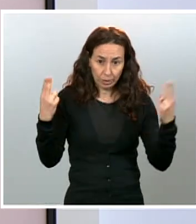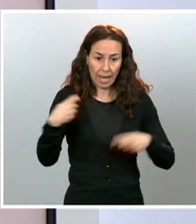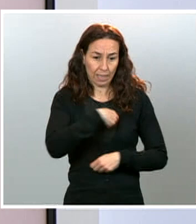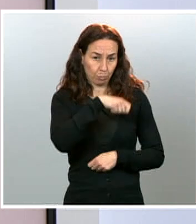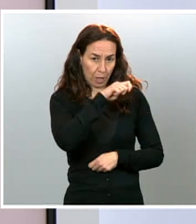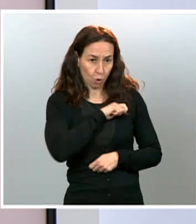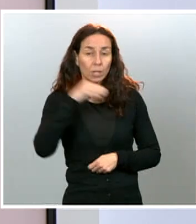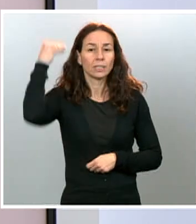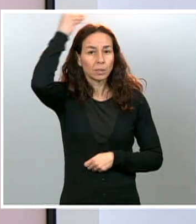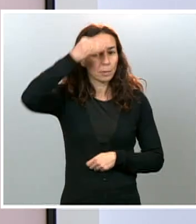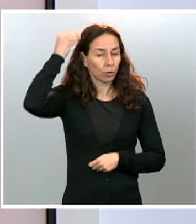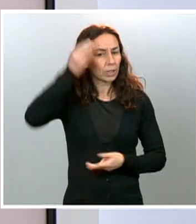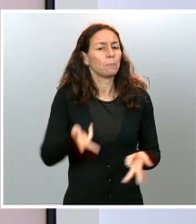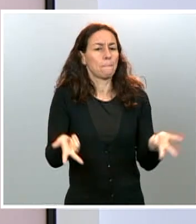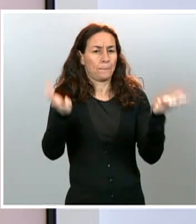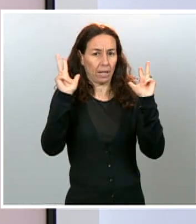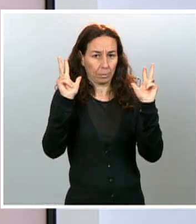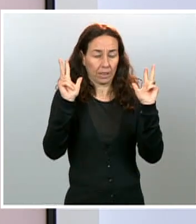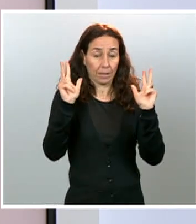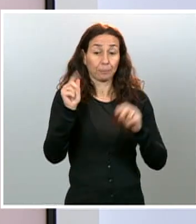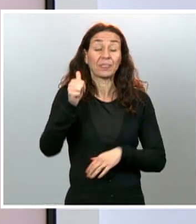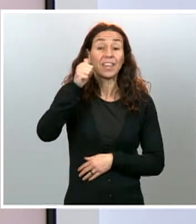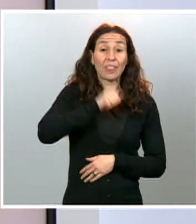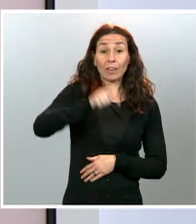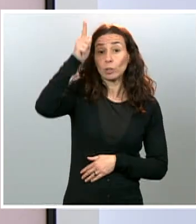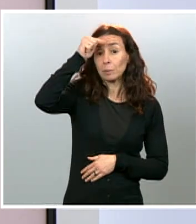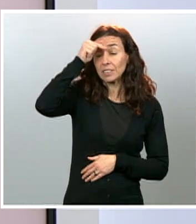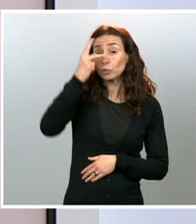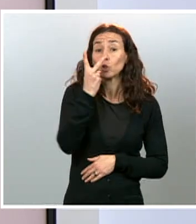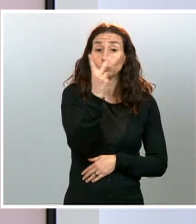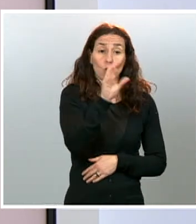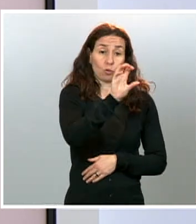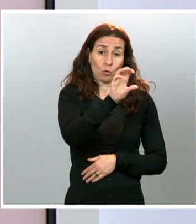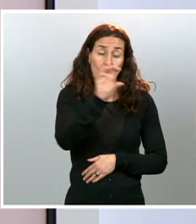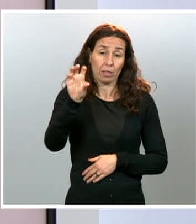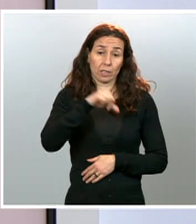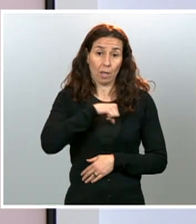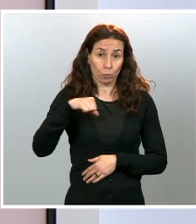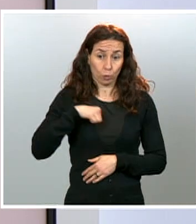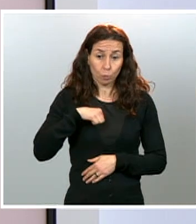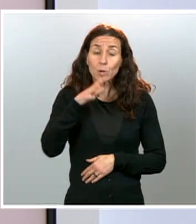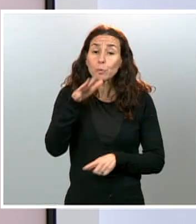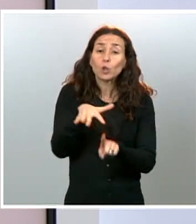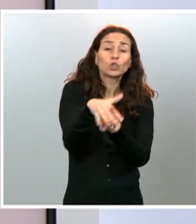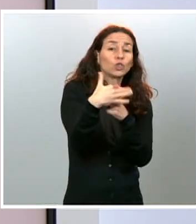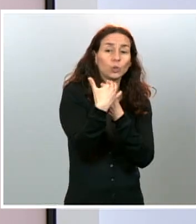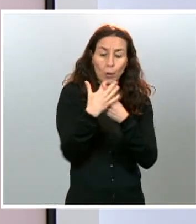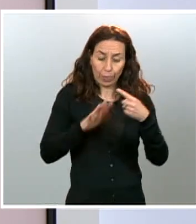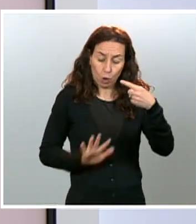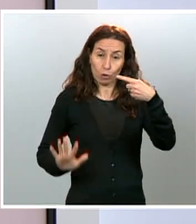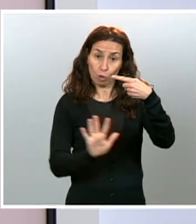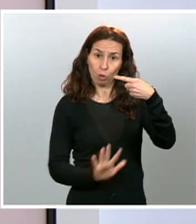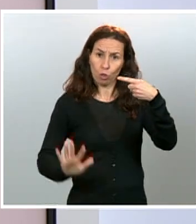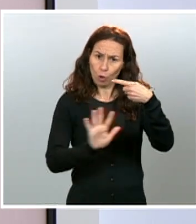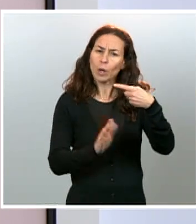permitan' ceuta y melilla son dos ciudades autónomas que por su ubicación geográfica tienen una relevancia y una importancia para el